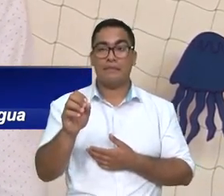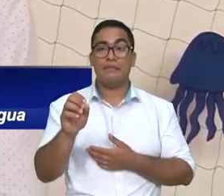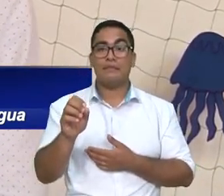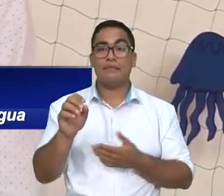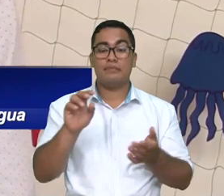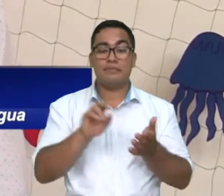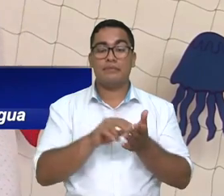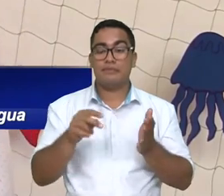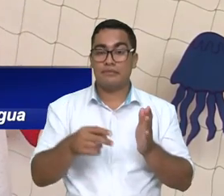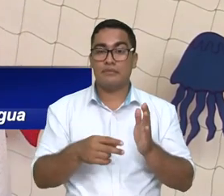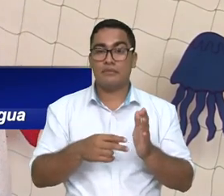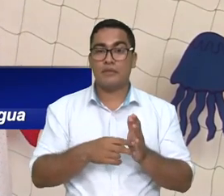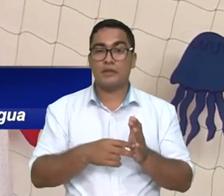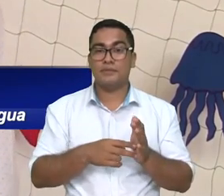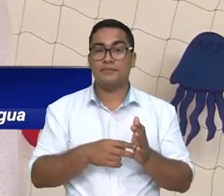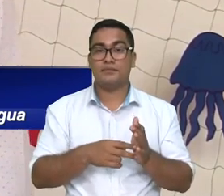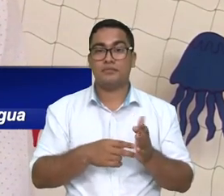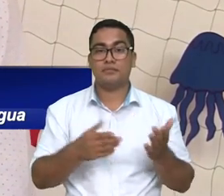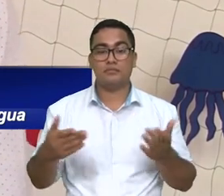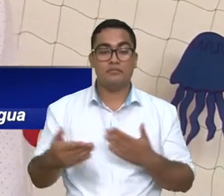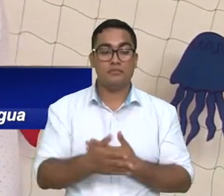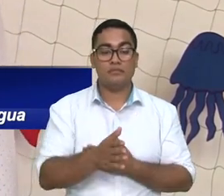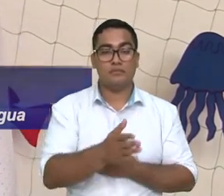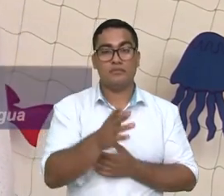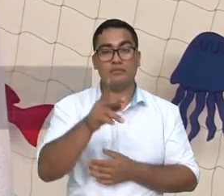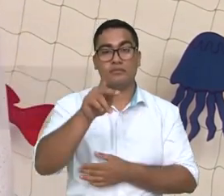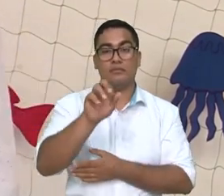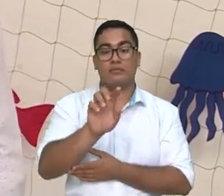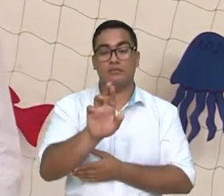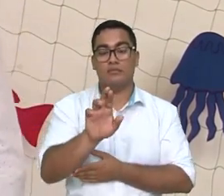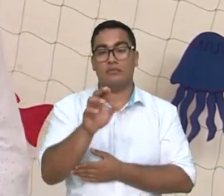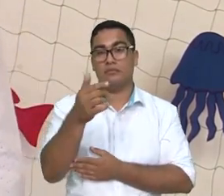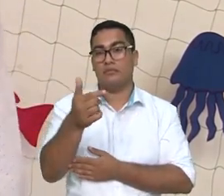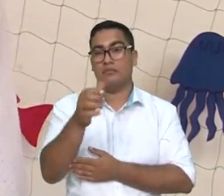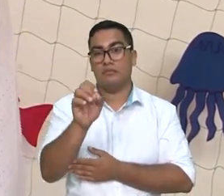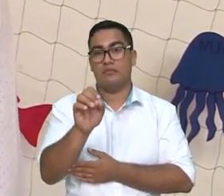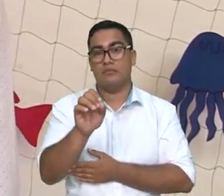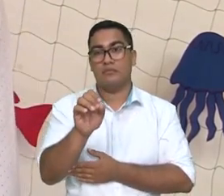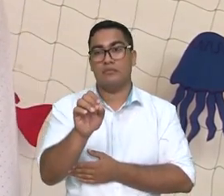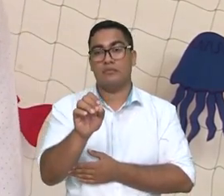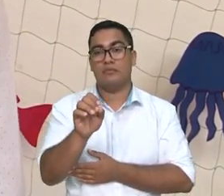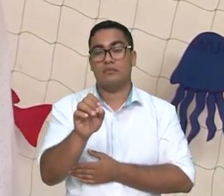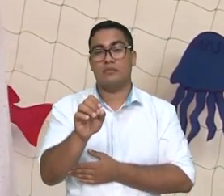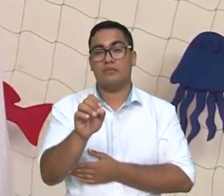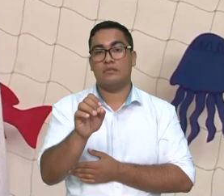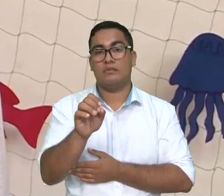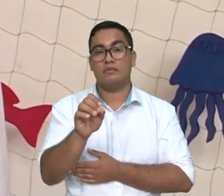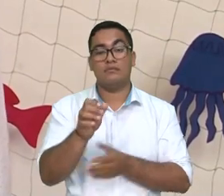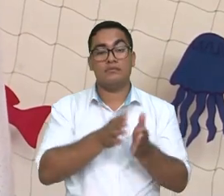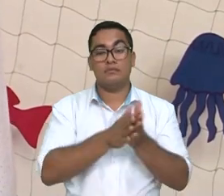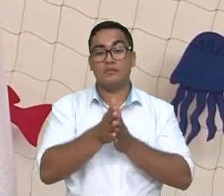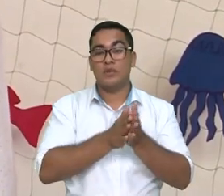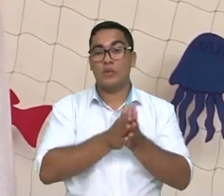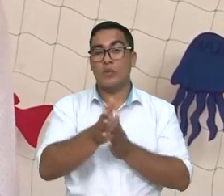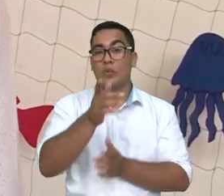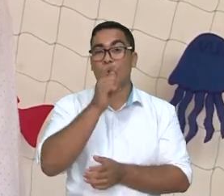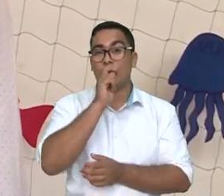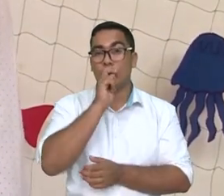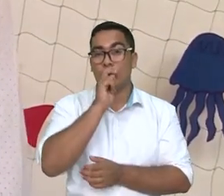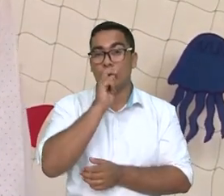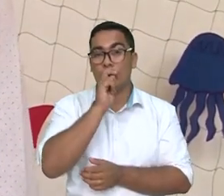especie. La especie de mayor preferencia en